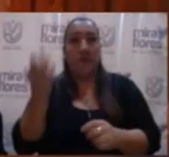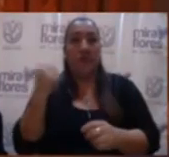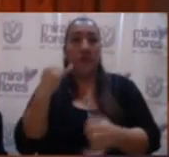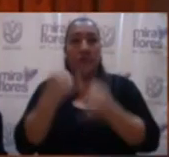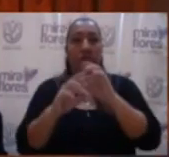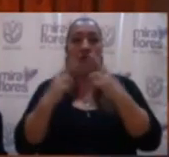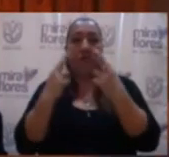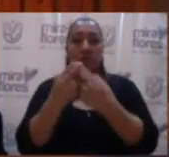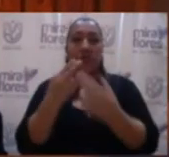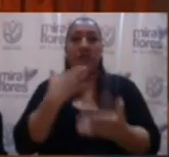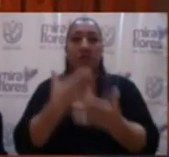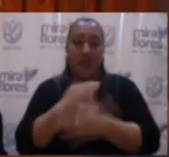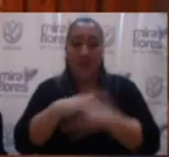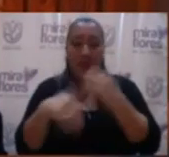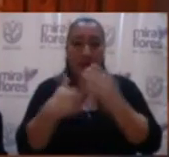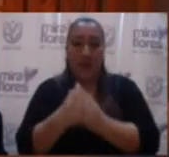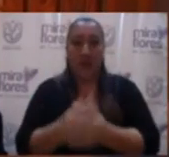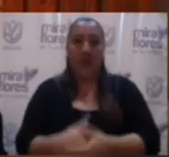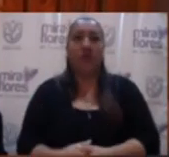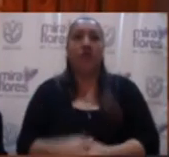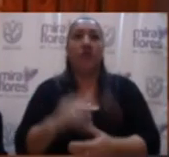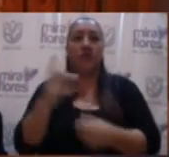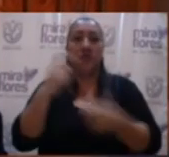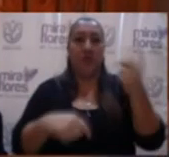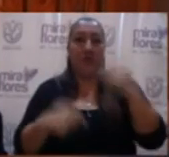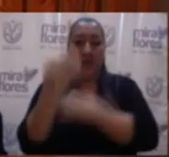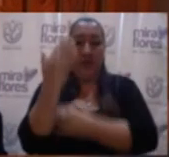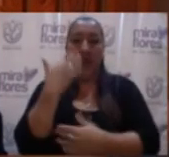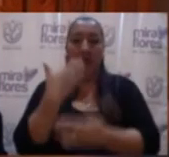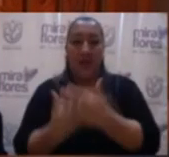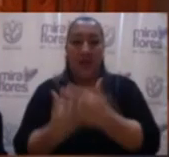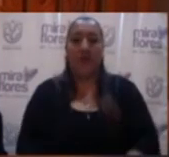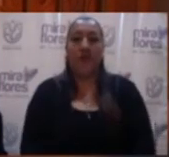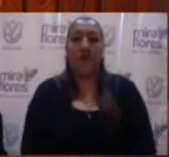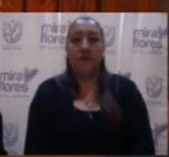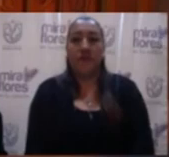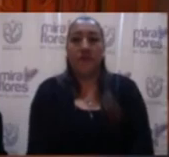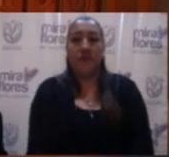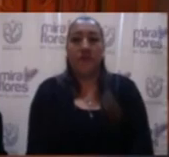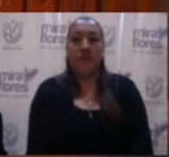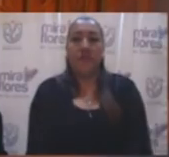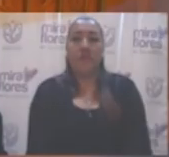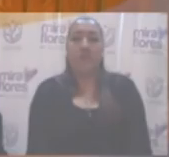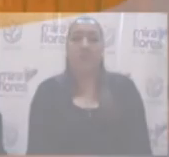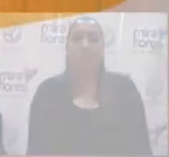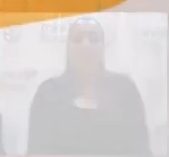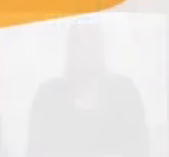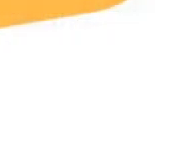vamos a levantar la sesión. Muchas gracias por su participación y su presencia esta mañana. Se levanta la sesión.